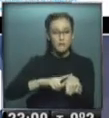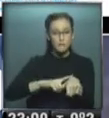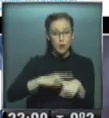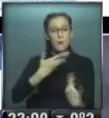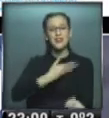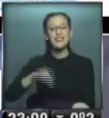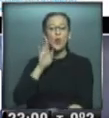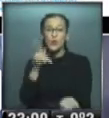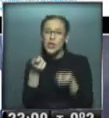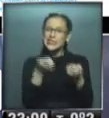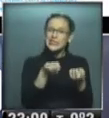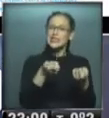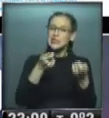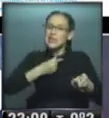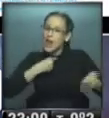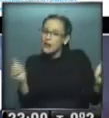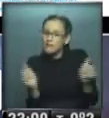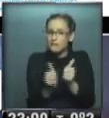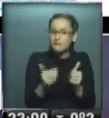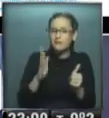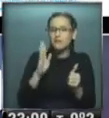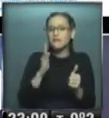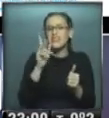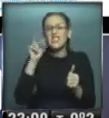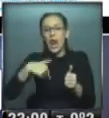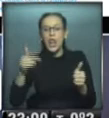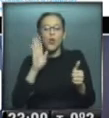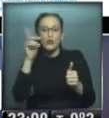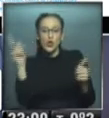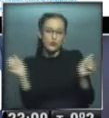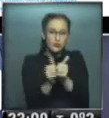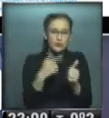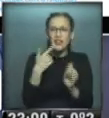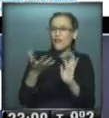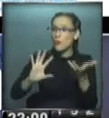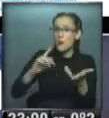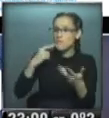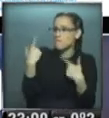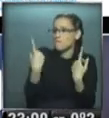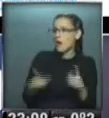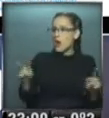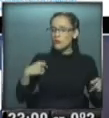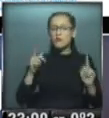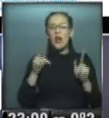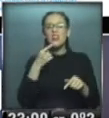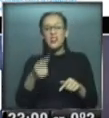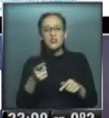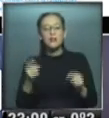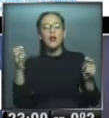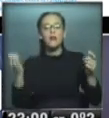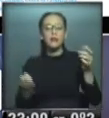estadounidense Barack Obama, fue reflejado en los medios como un hecho histórico y que, por el contrario, subrayó que los matutinos